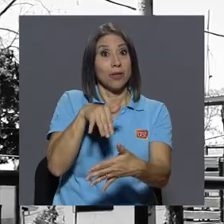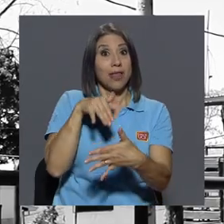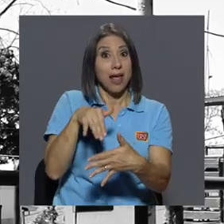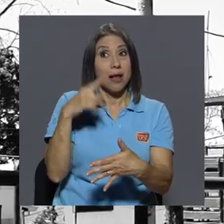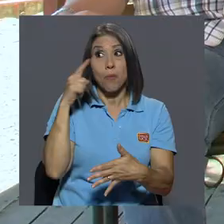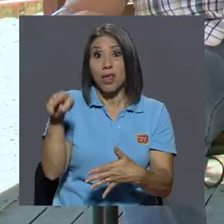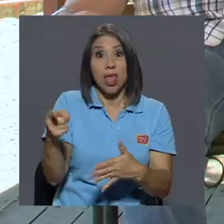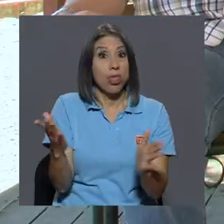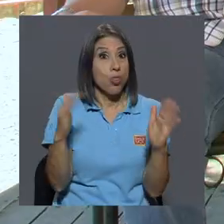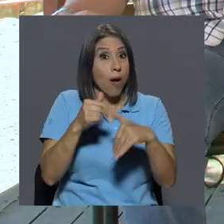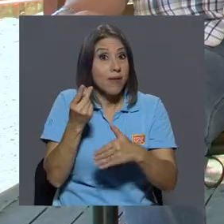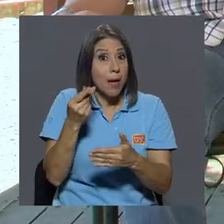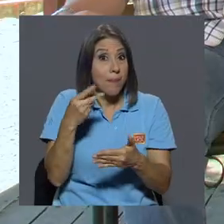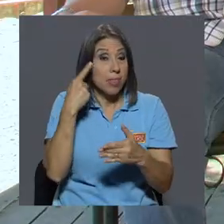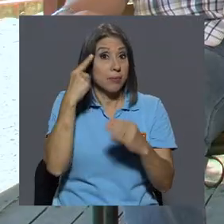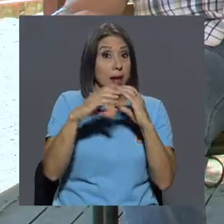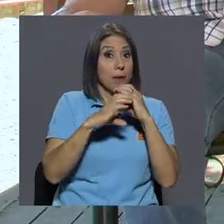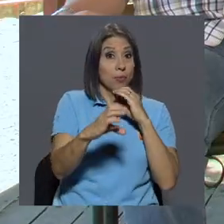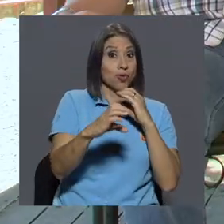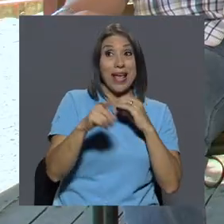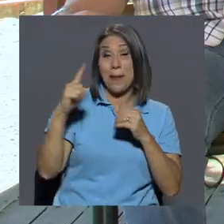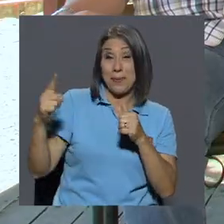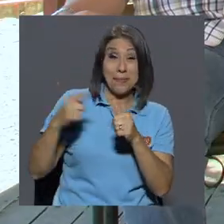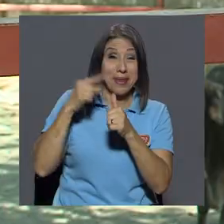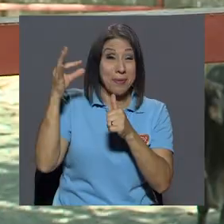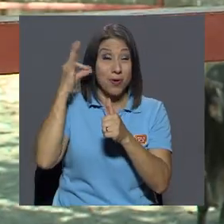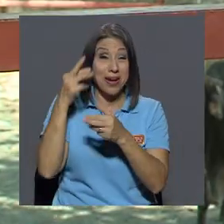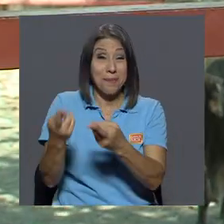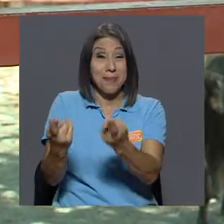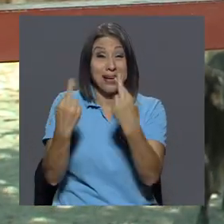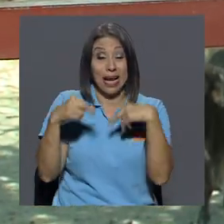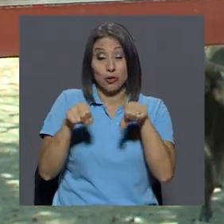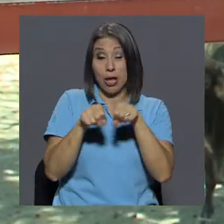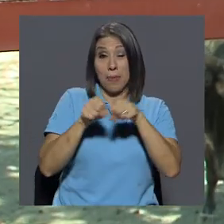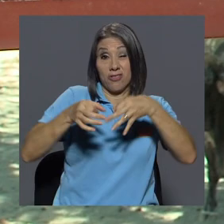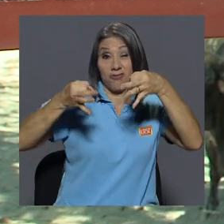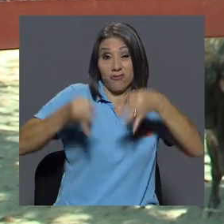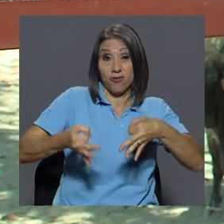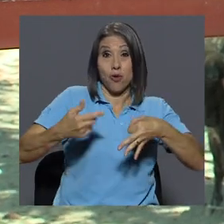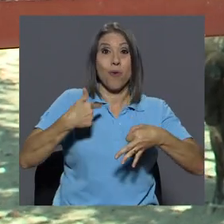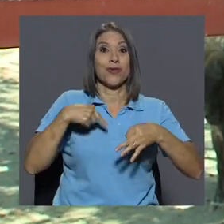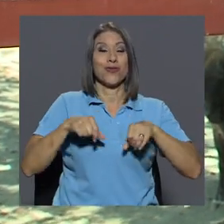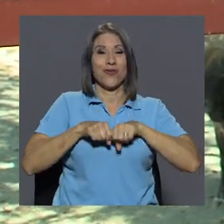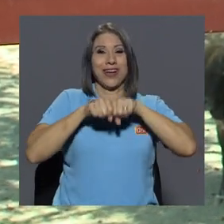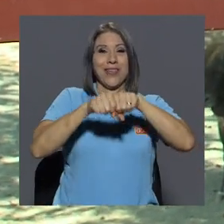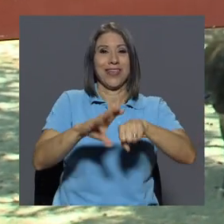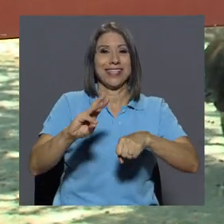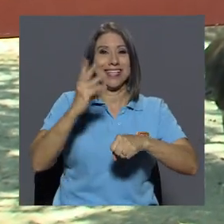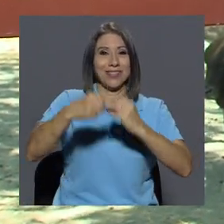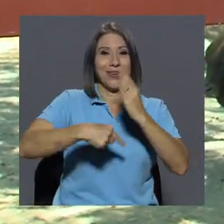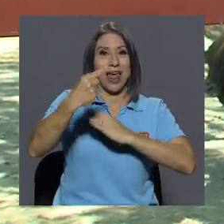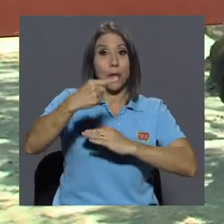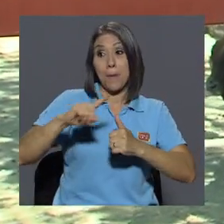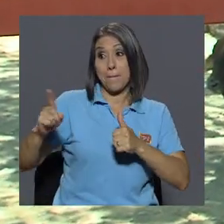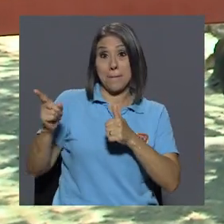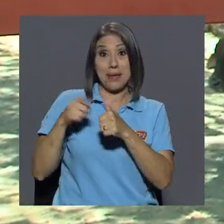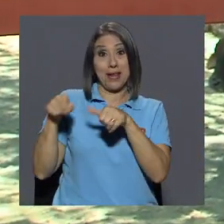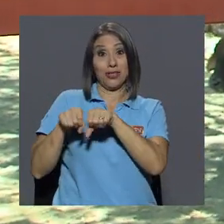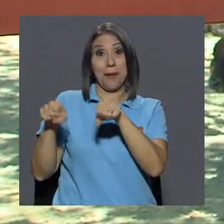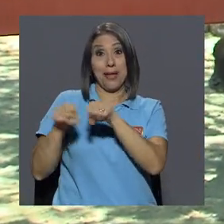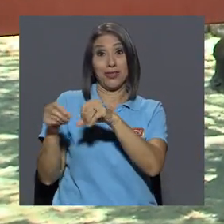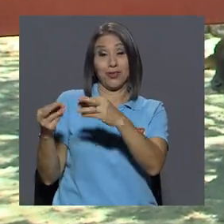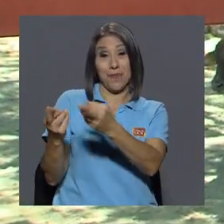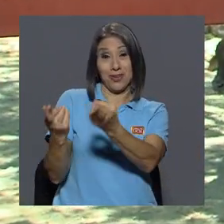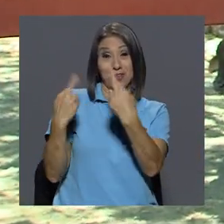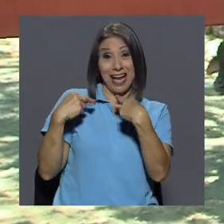zapatos de lujo cuando saqué el 6º, porque el primero me lo regalaron cuando entré a la escuela. Unas tenis